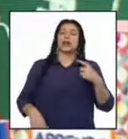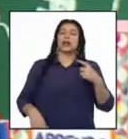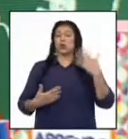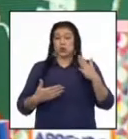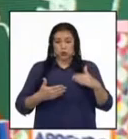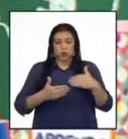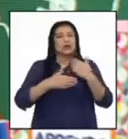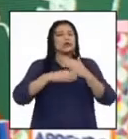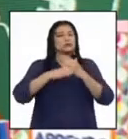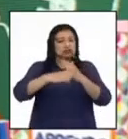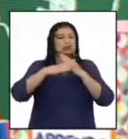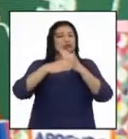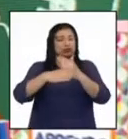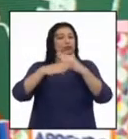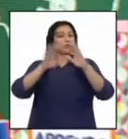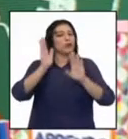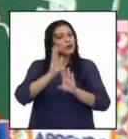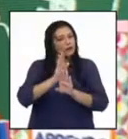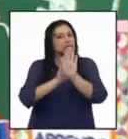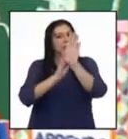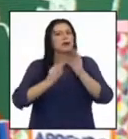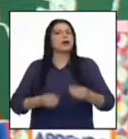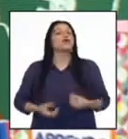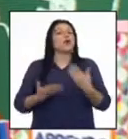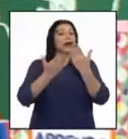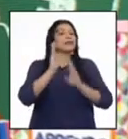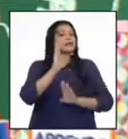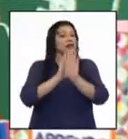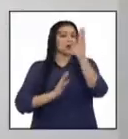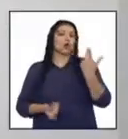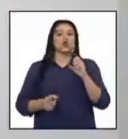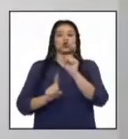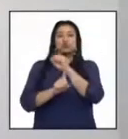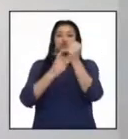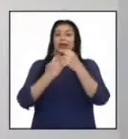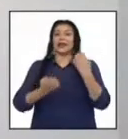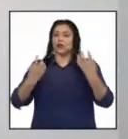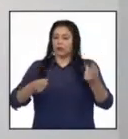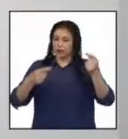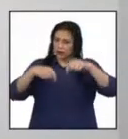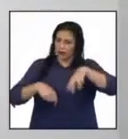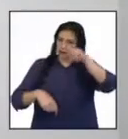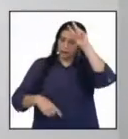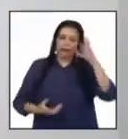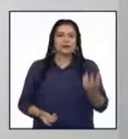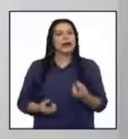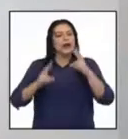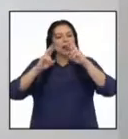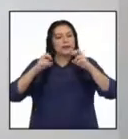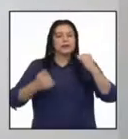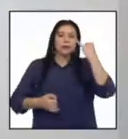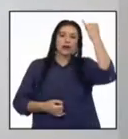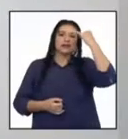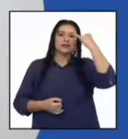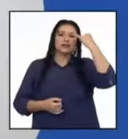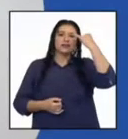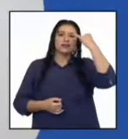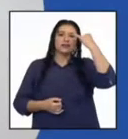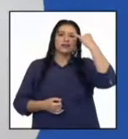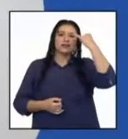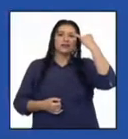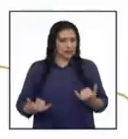han ido superando y han ido aportando al desarrollo socioeconómico de nuestro país. Revisemos las ideas que tratamos en el programa de